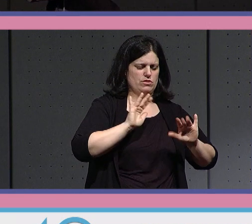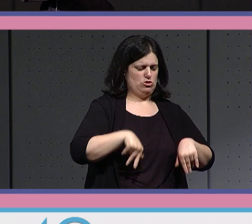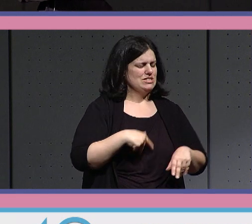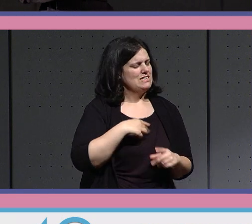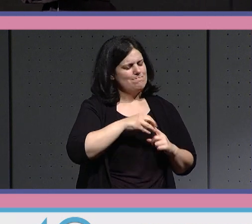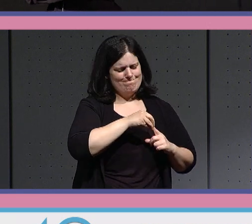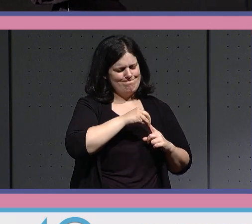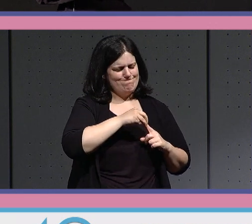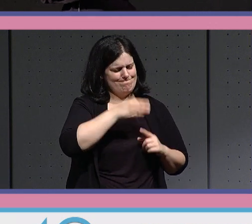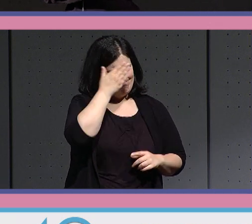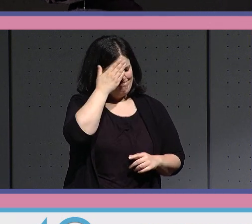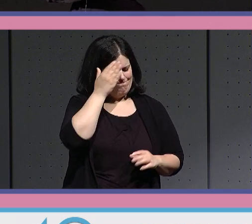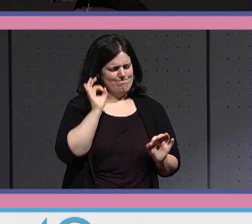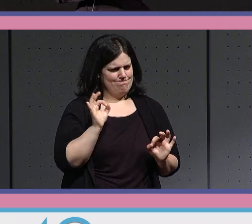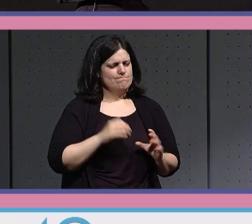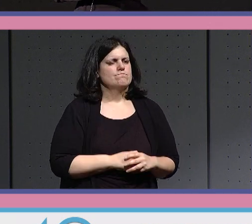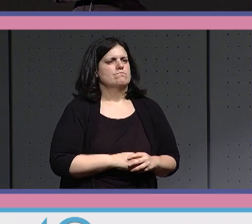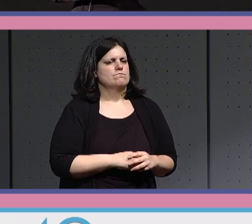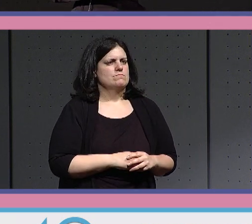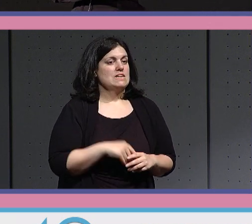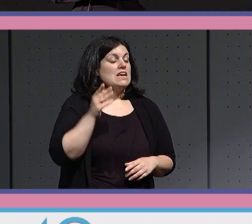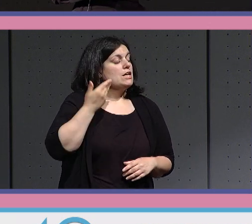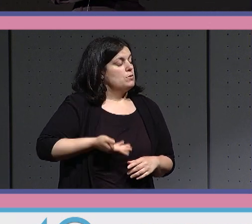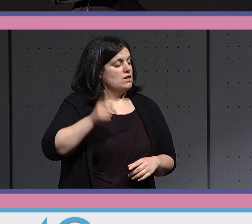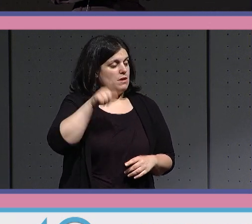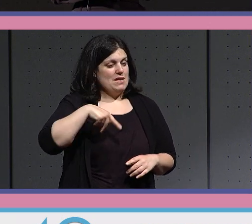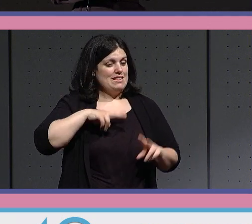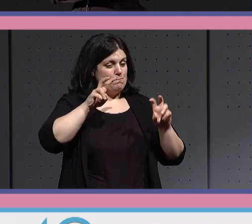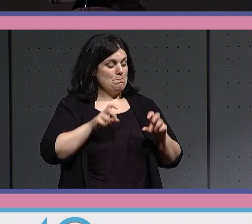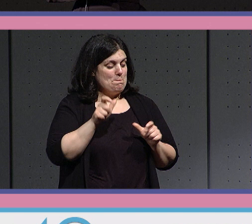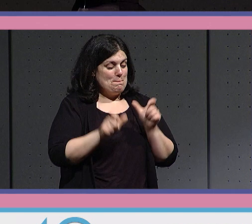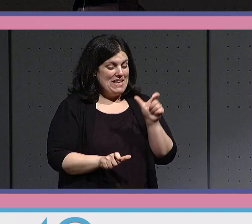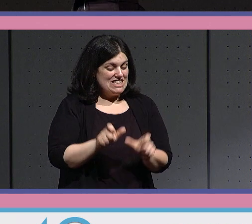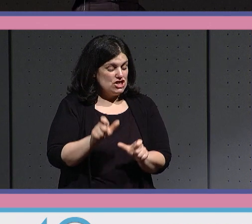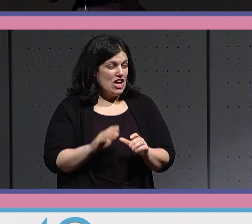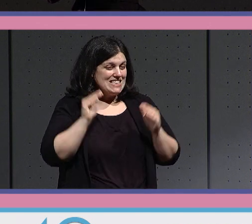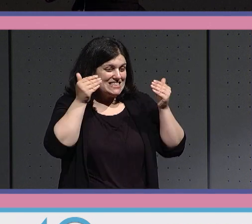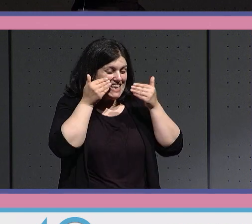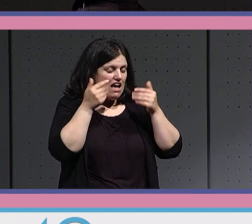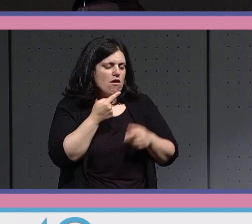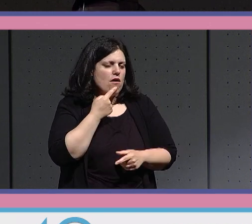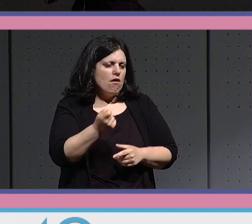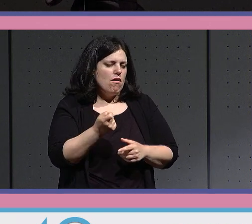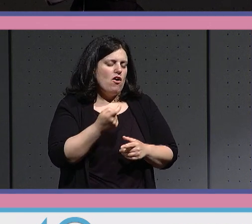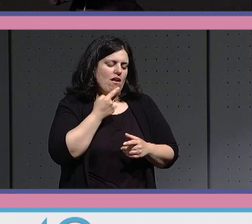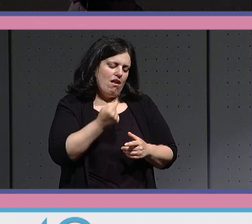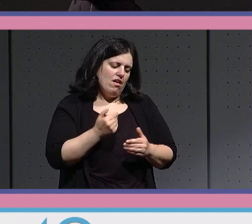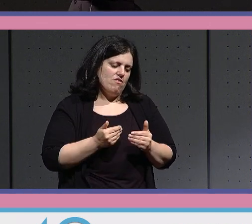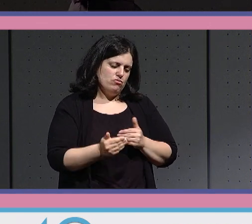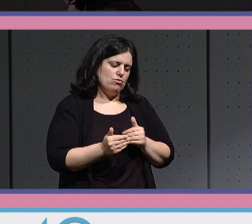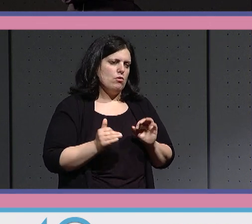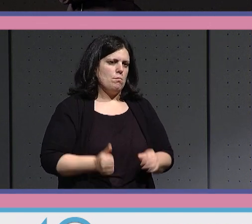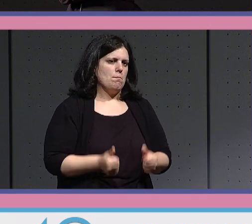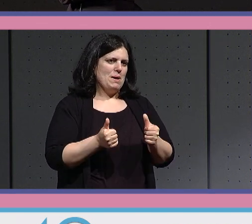en la cabeza, ¿vale? Y tenemos que tener en la cabeza que estamos hablando de personas a las que ojalá cada vez más veamos